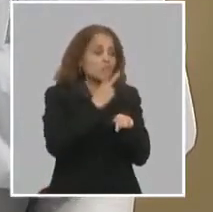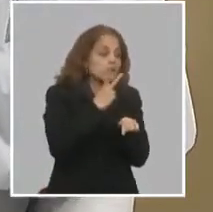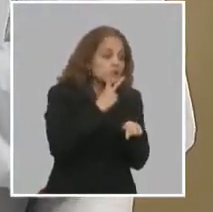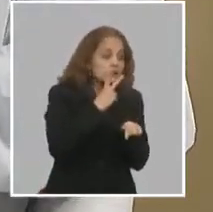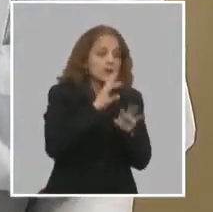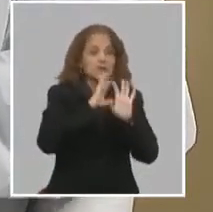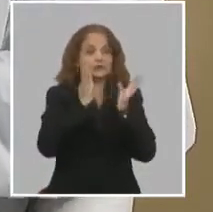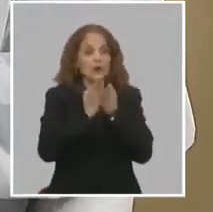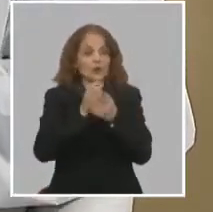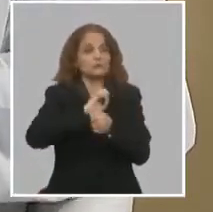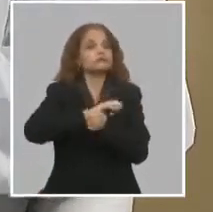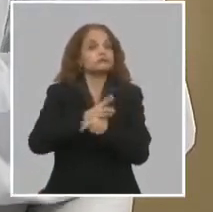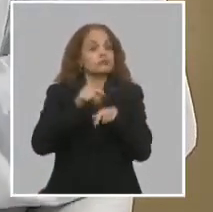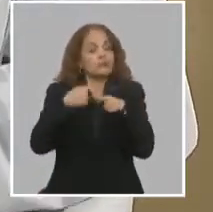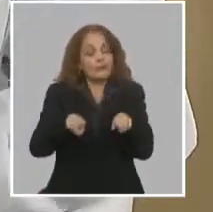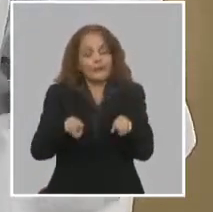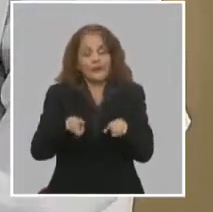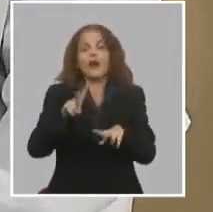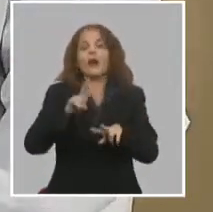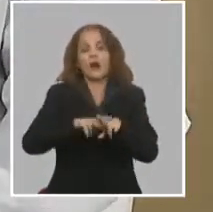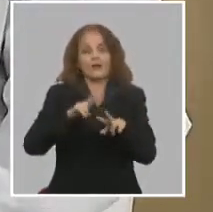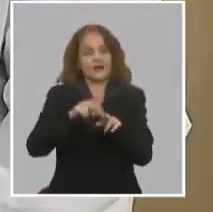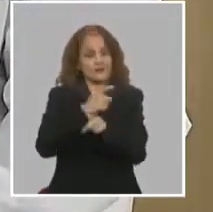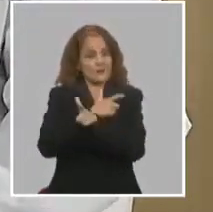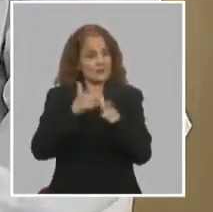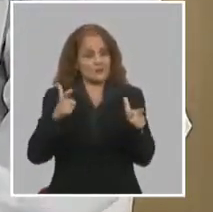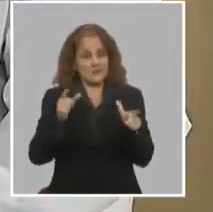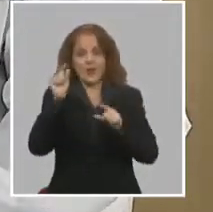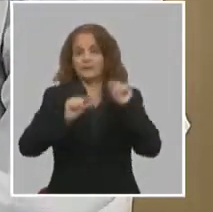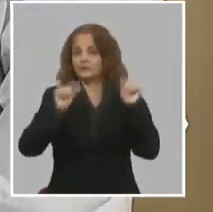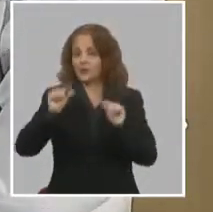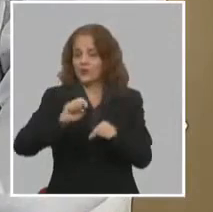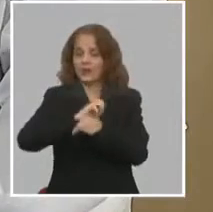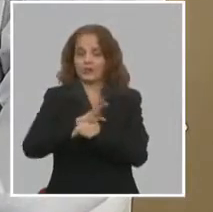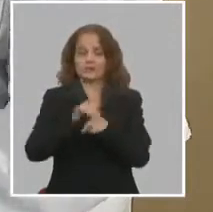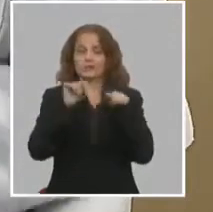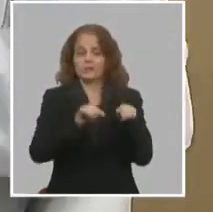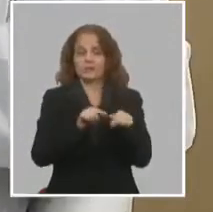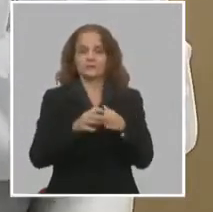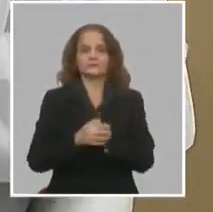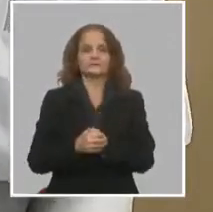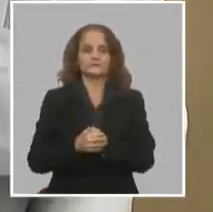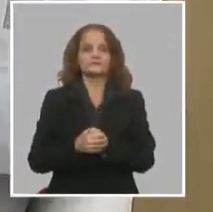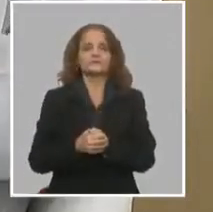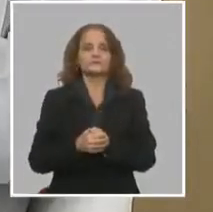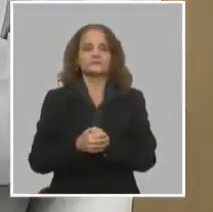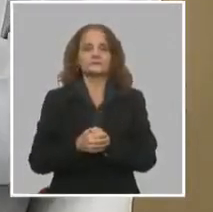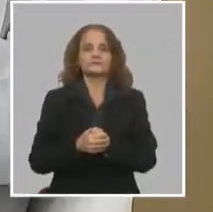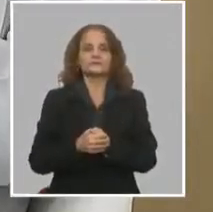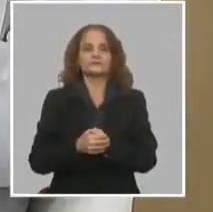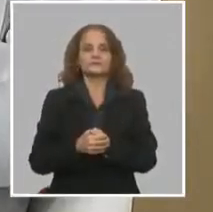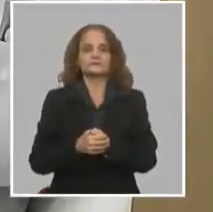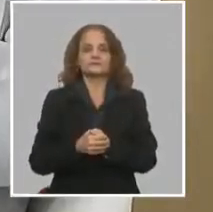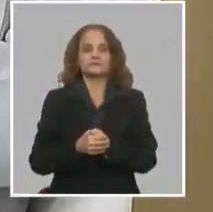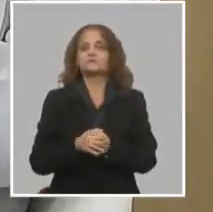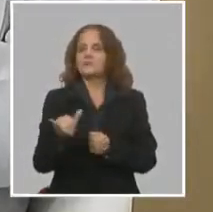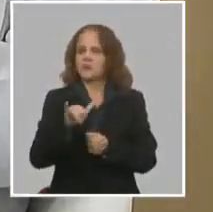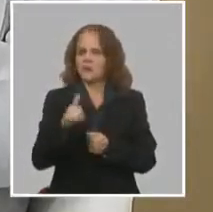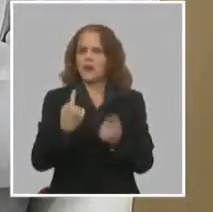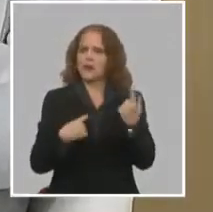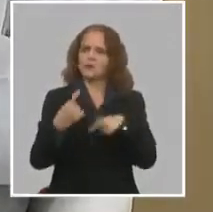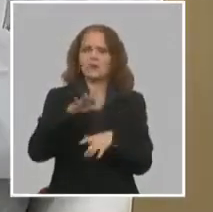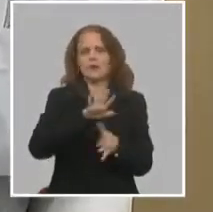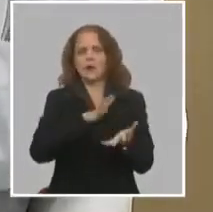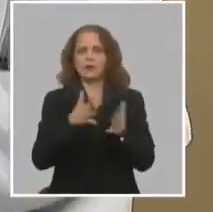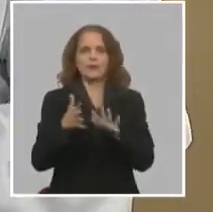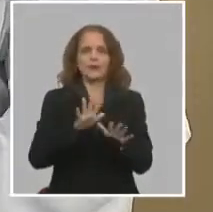porque en la capital, en La Habana, era donde más centros en atención a la COVID estaban. Destinados, y además se incorporaron